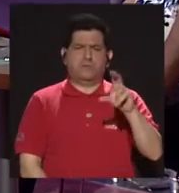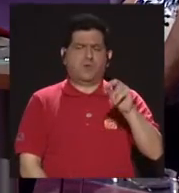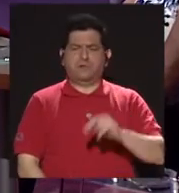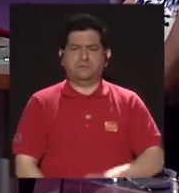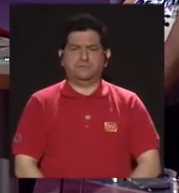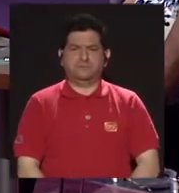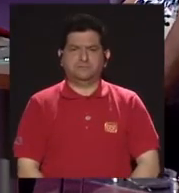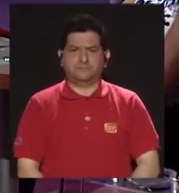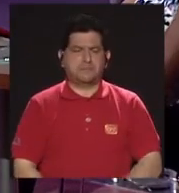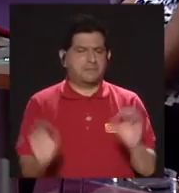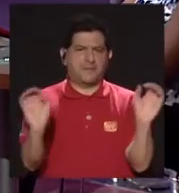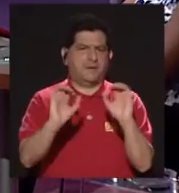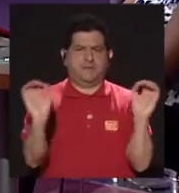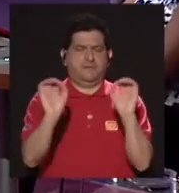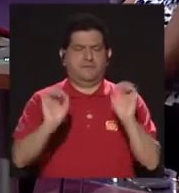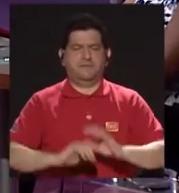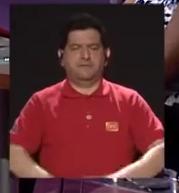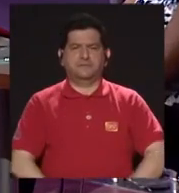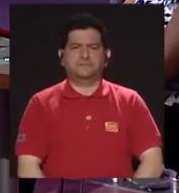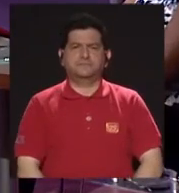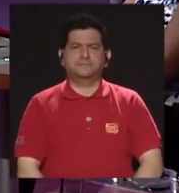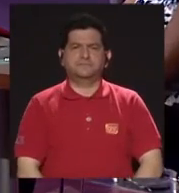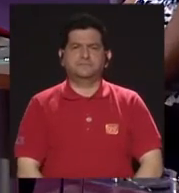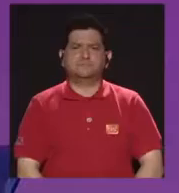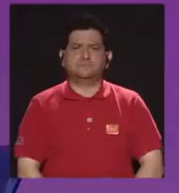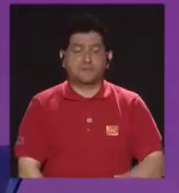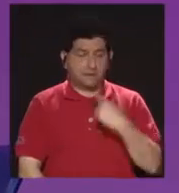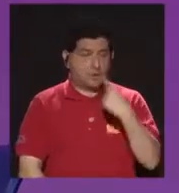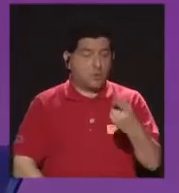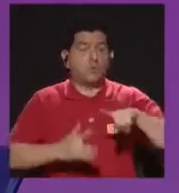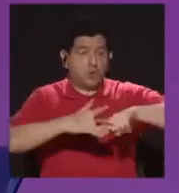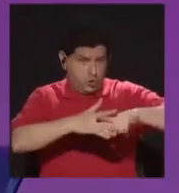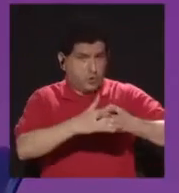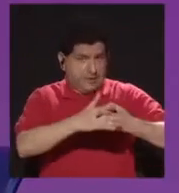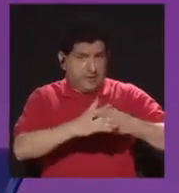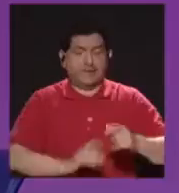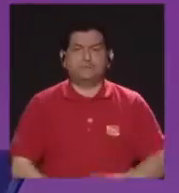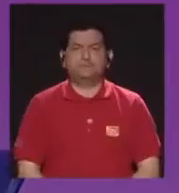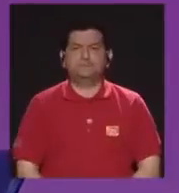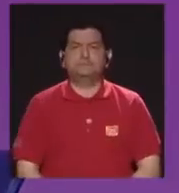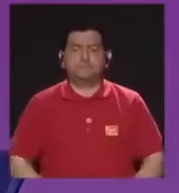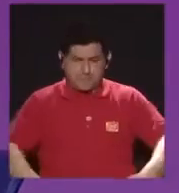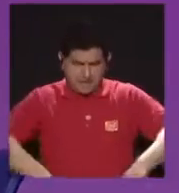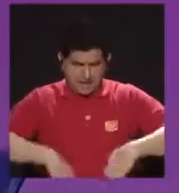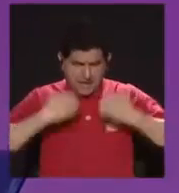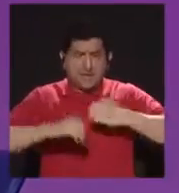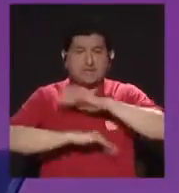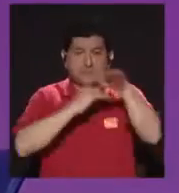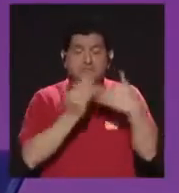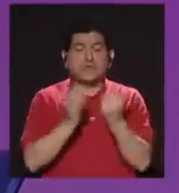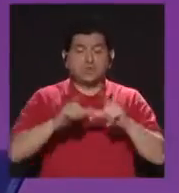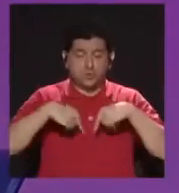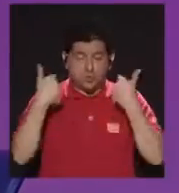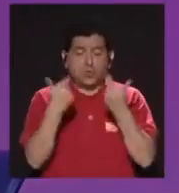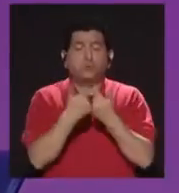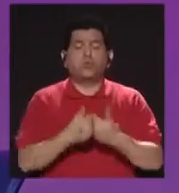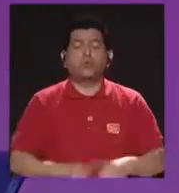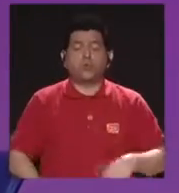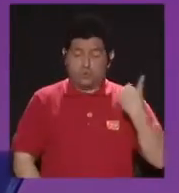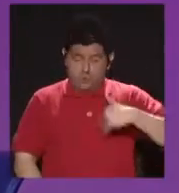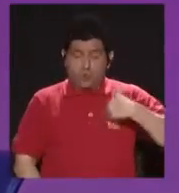de ninguna manera como lo dije al principio existen en todo grupo de hombres hay gays